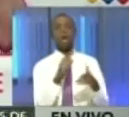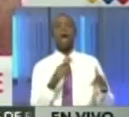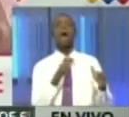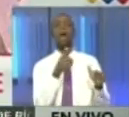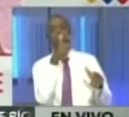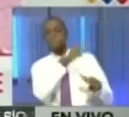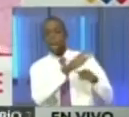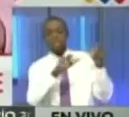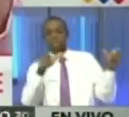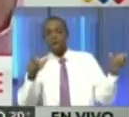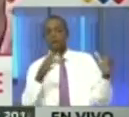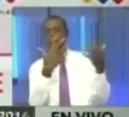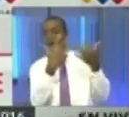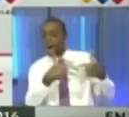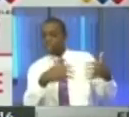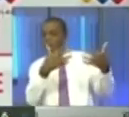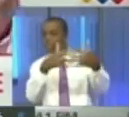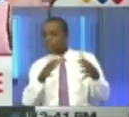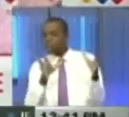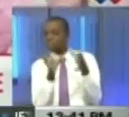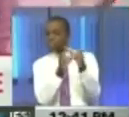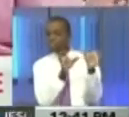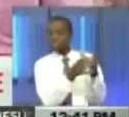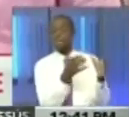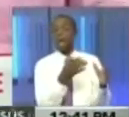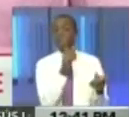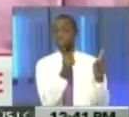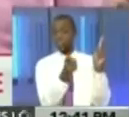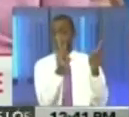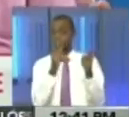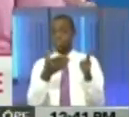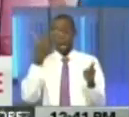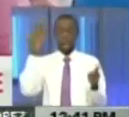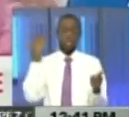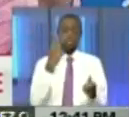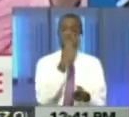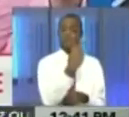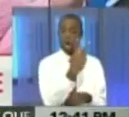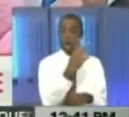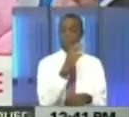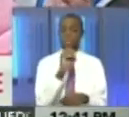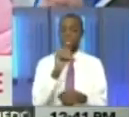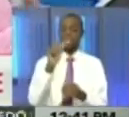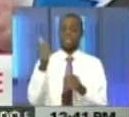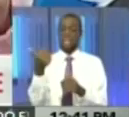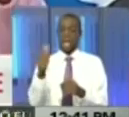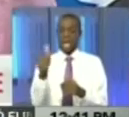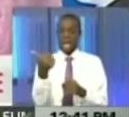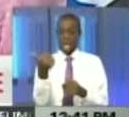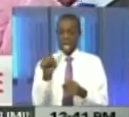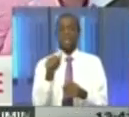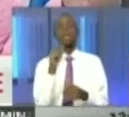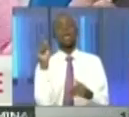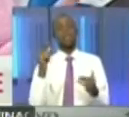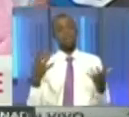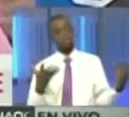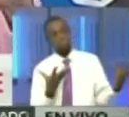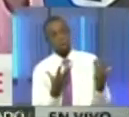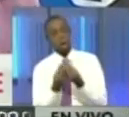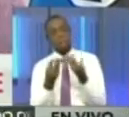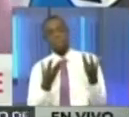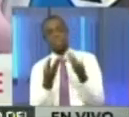que durante mucho tiempo, algunos de ellos desde el año 2010, nos han venido acompañando en las diferentes actividades, bien sea